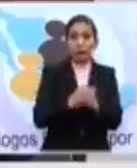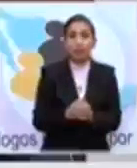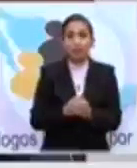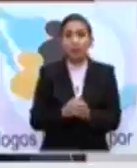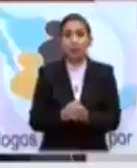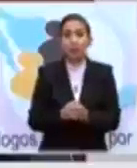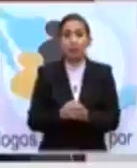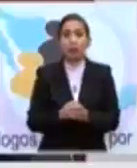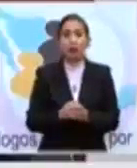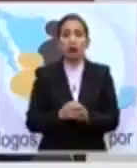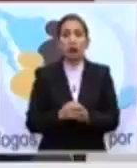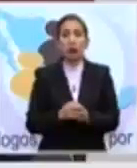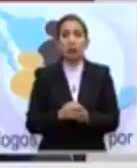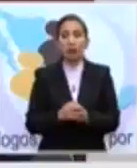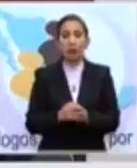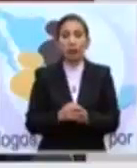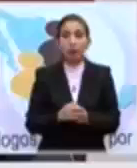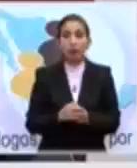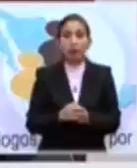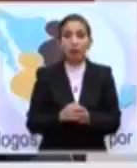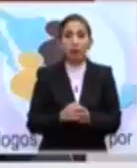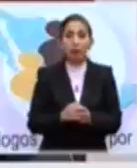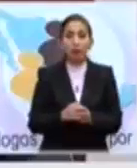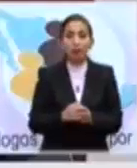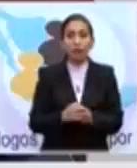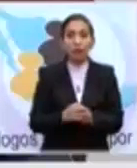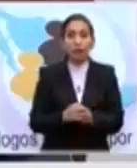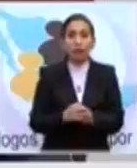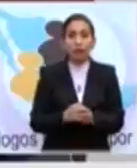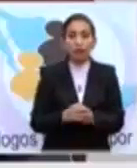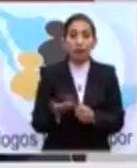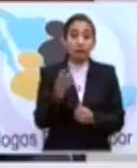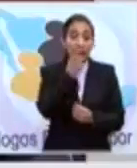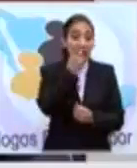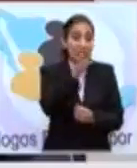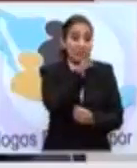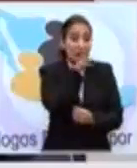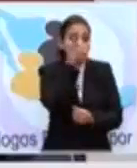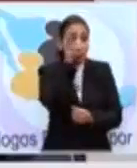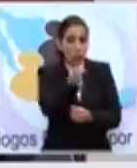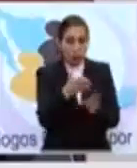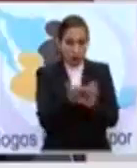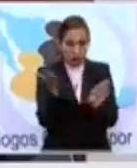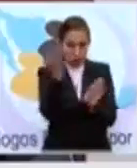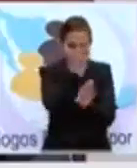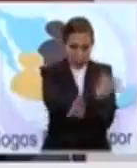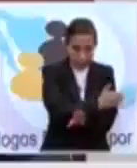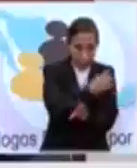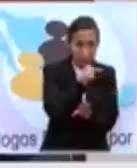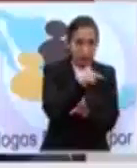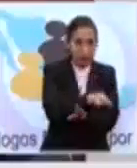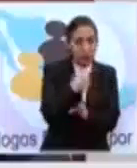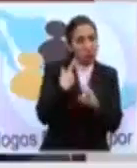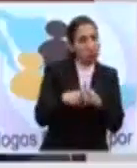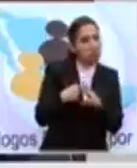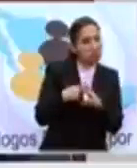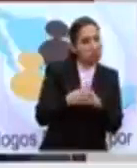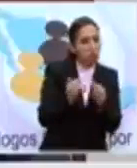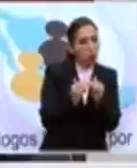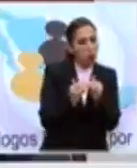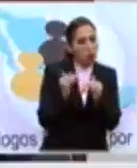grupo G20. Estamos seguros que así será. Según el reporte preliminar, se calcula